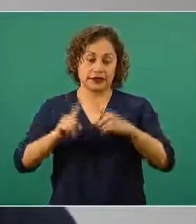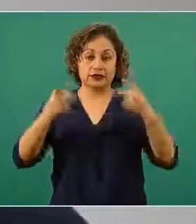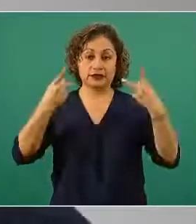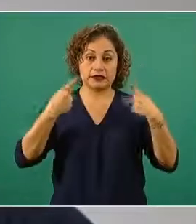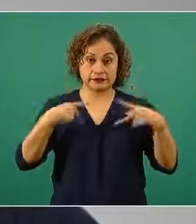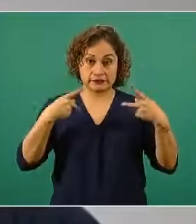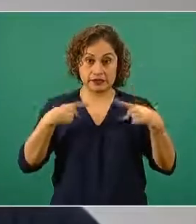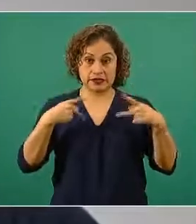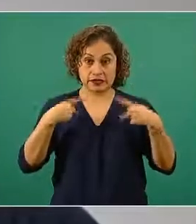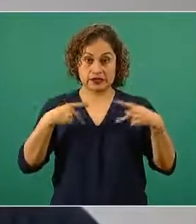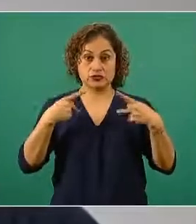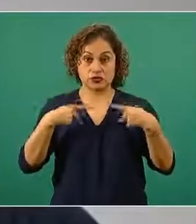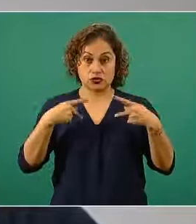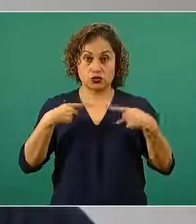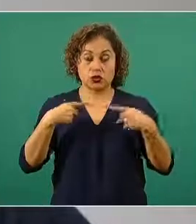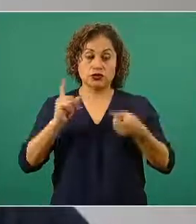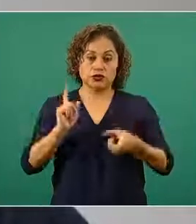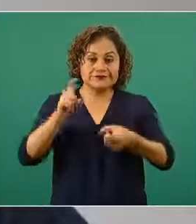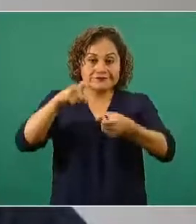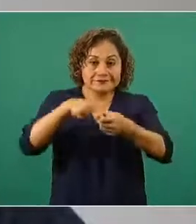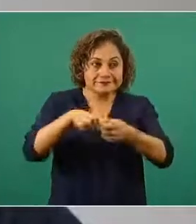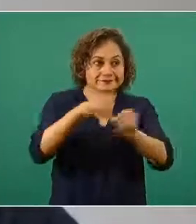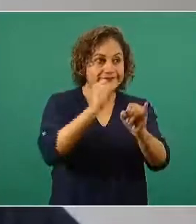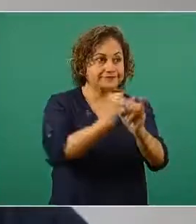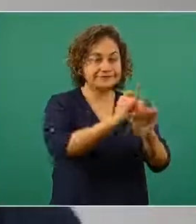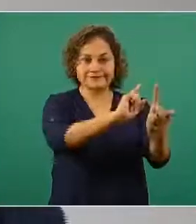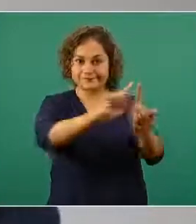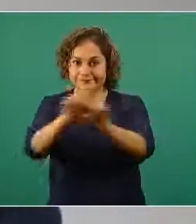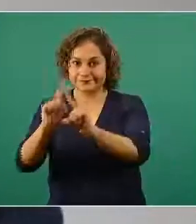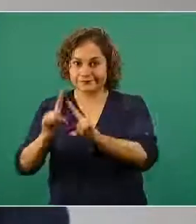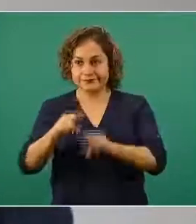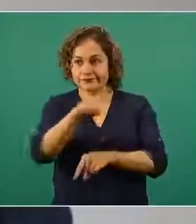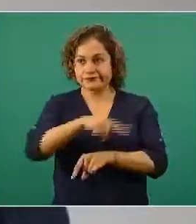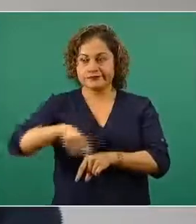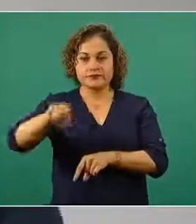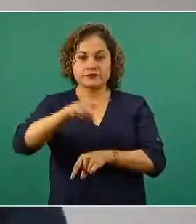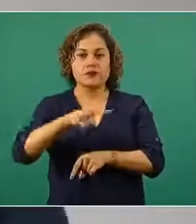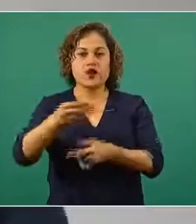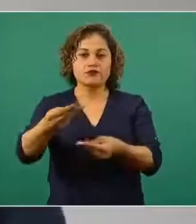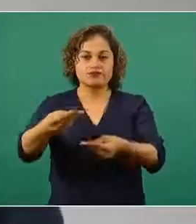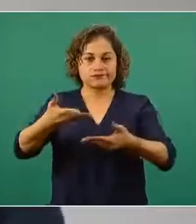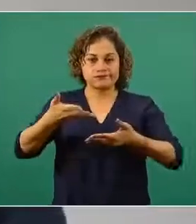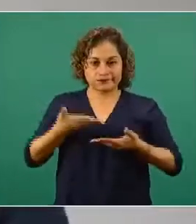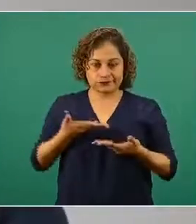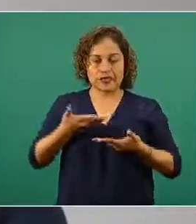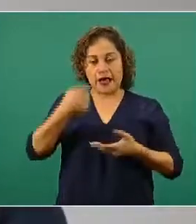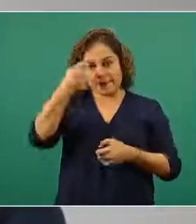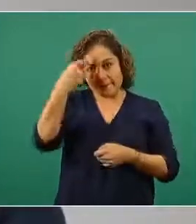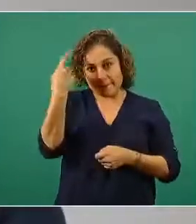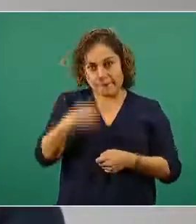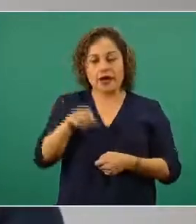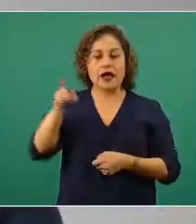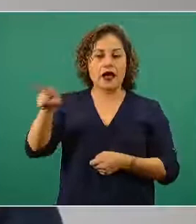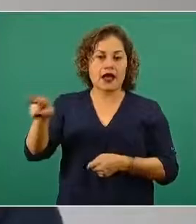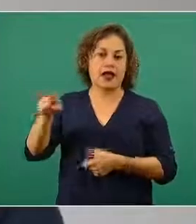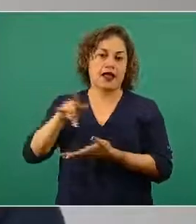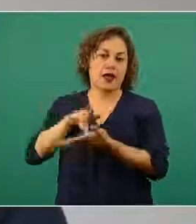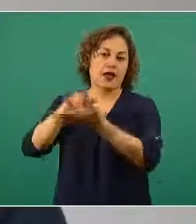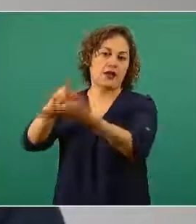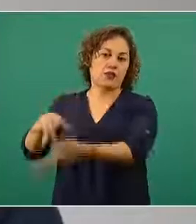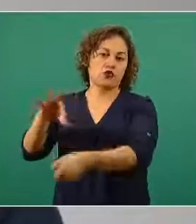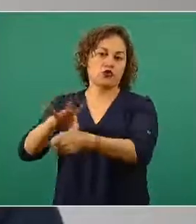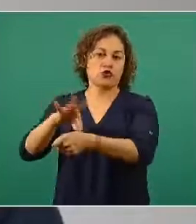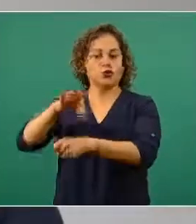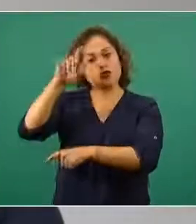diferentes redes sociales han expresado su apoyo al doctor Hugo López-Gatell, expresando además también